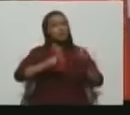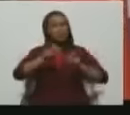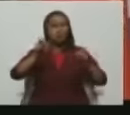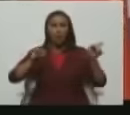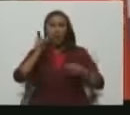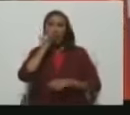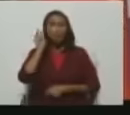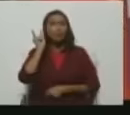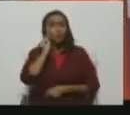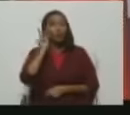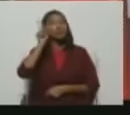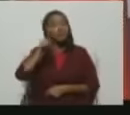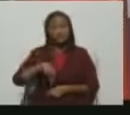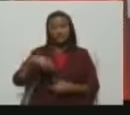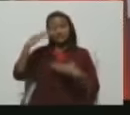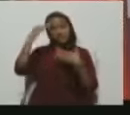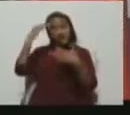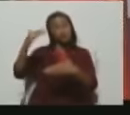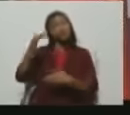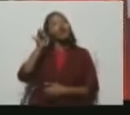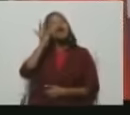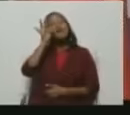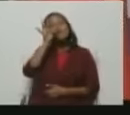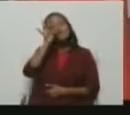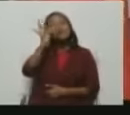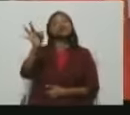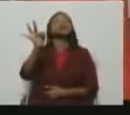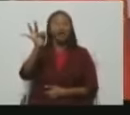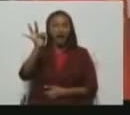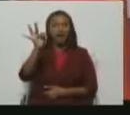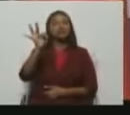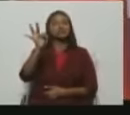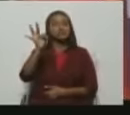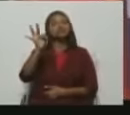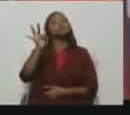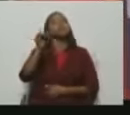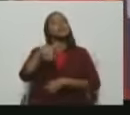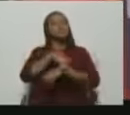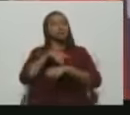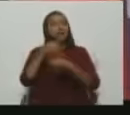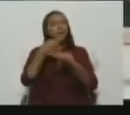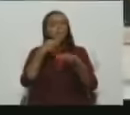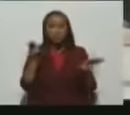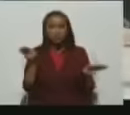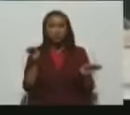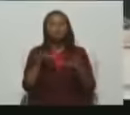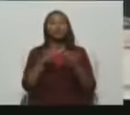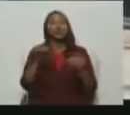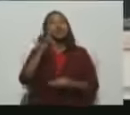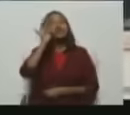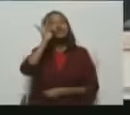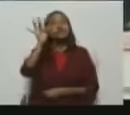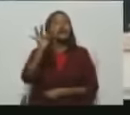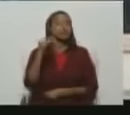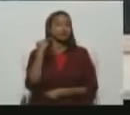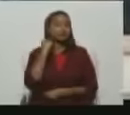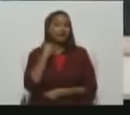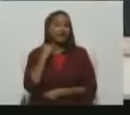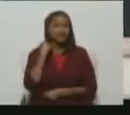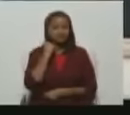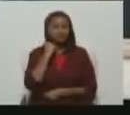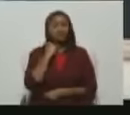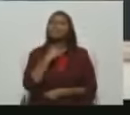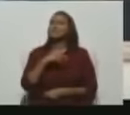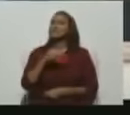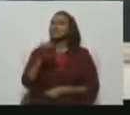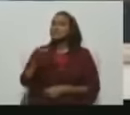al fiscal general de la República y presidente del Consejo Moral Republicano, Tarek William Saad, siempre